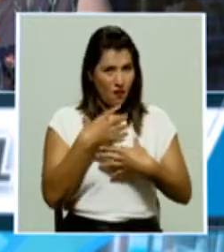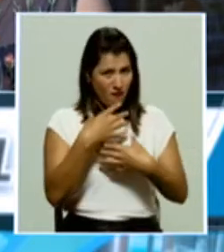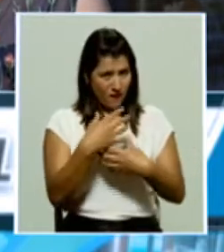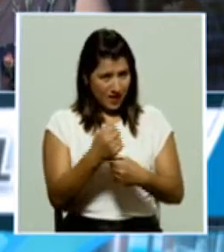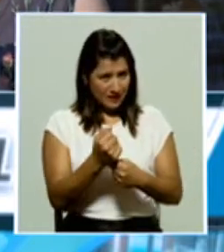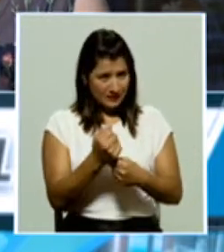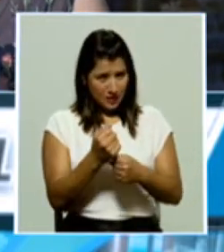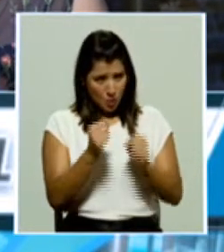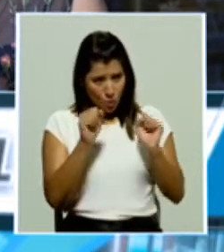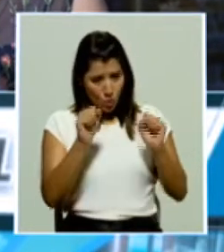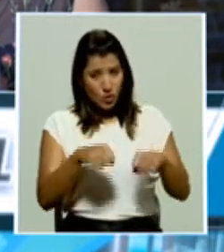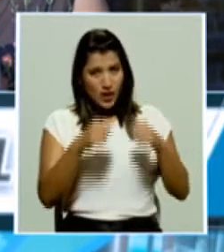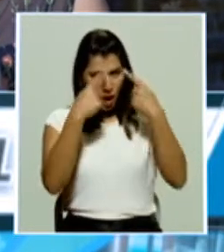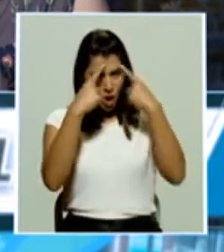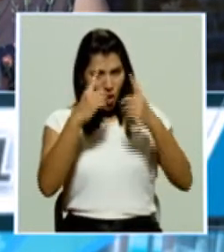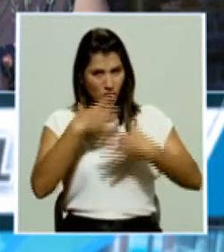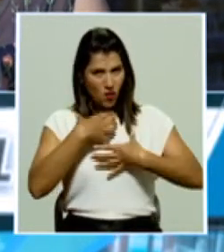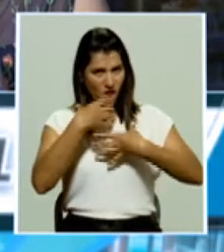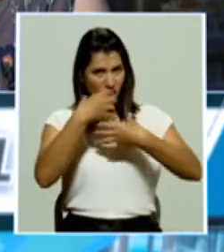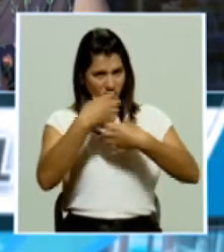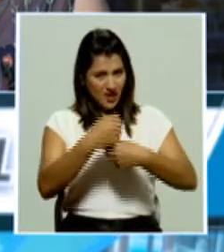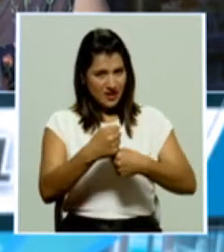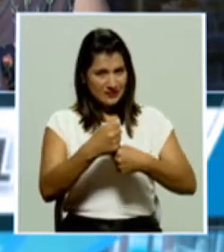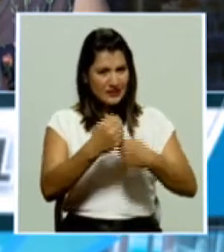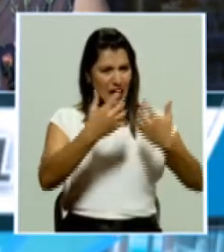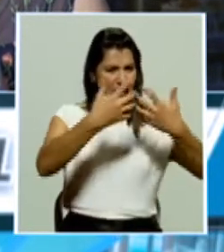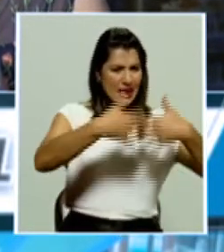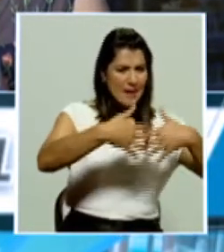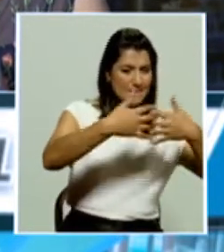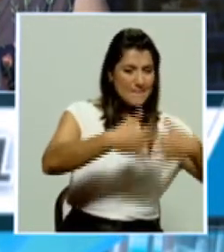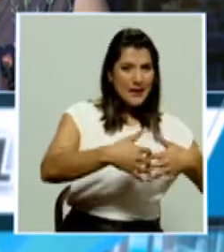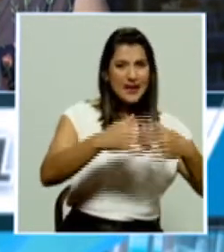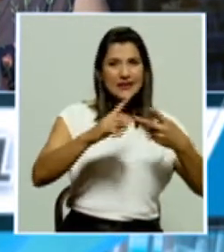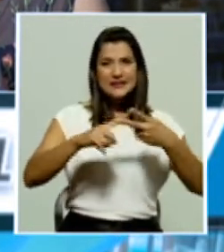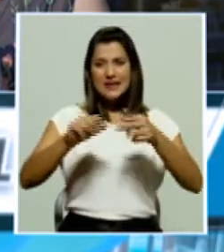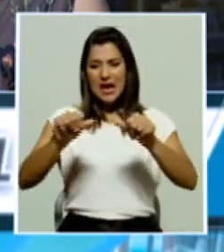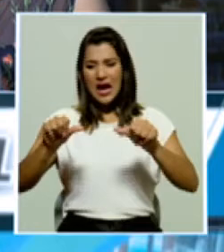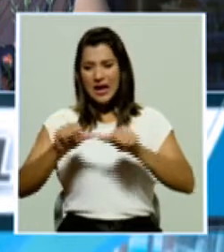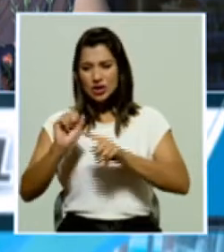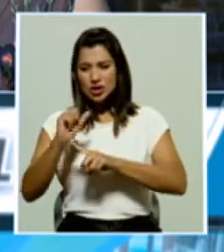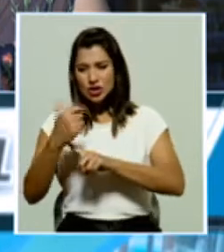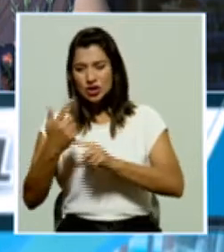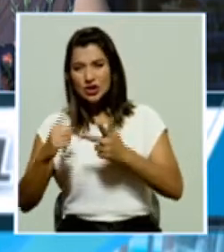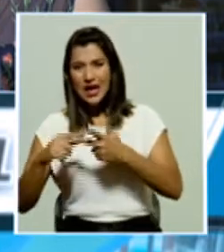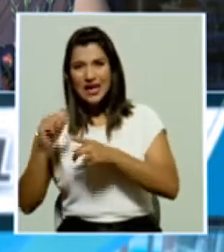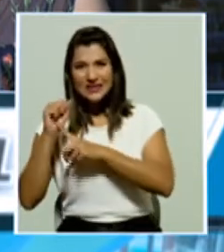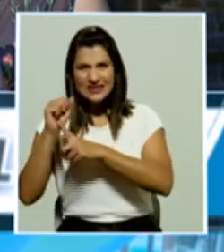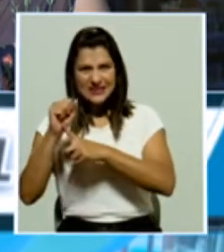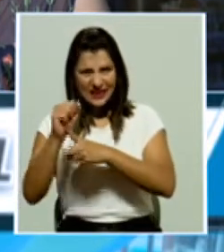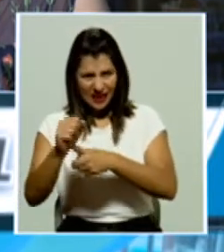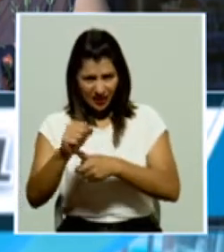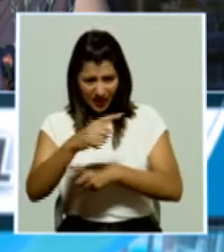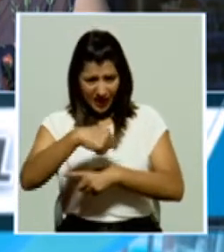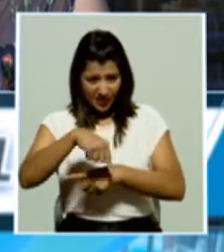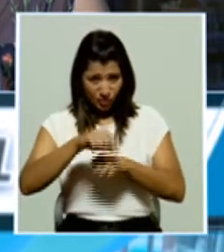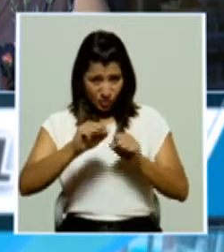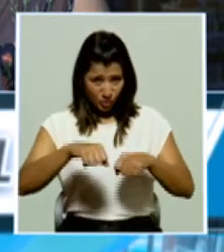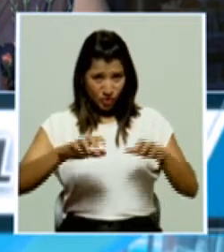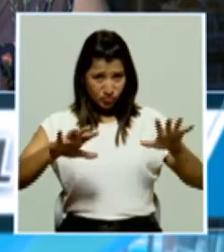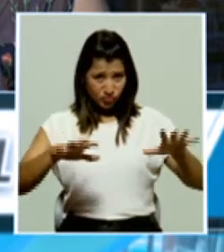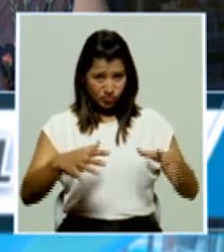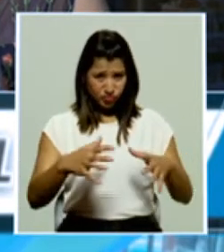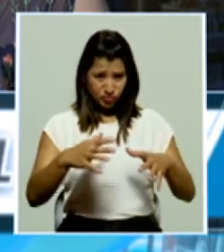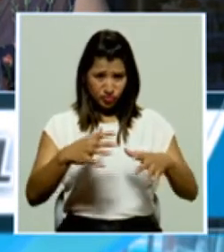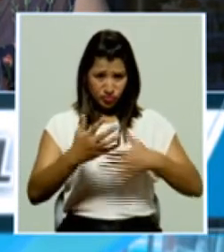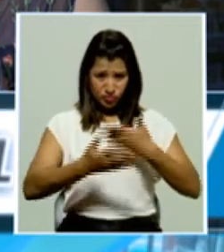confianza mutua entre empresarios, sectores sociales, sectores sindicales? ¿Cómo fue ese proceso?